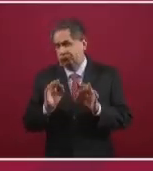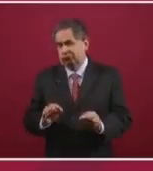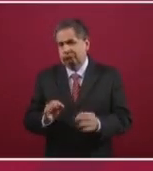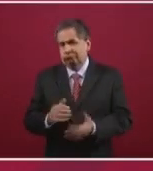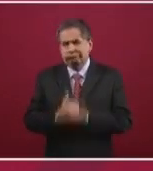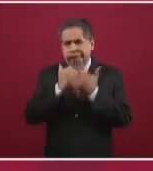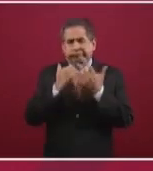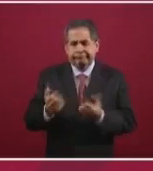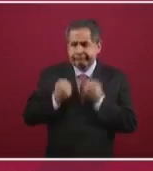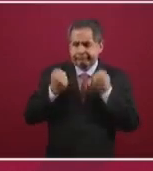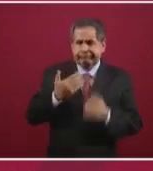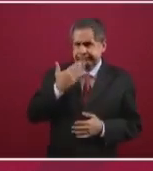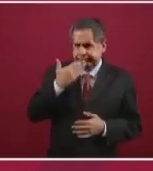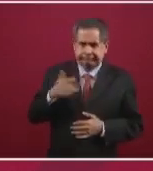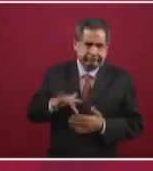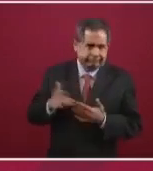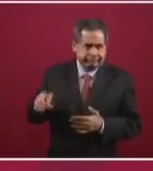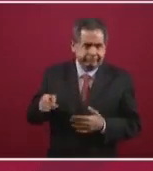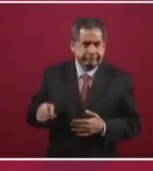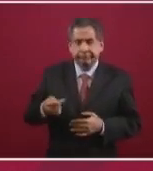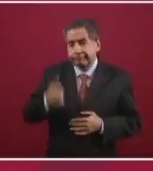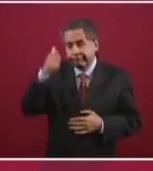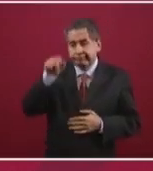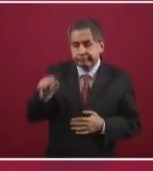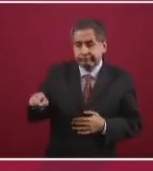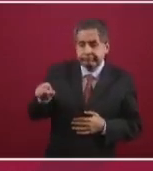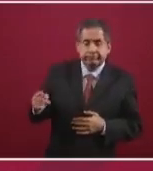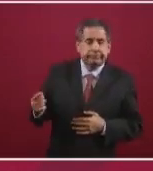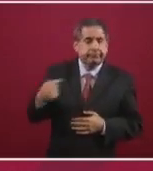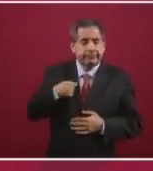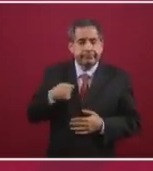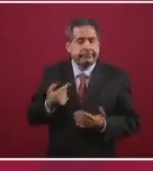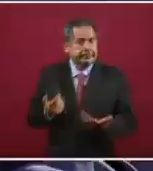Lo primero que hicimos fue